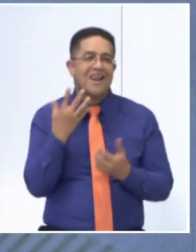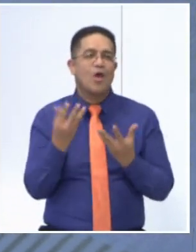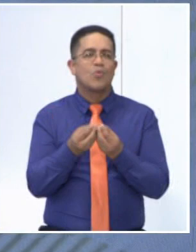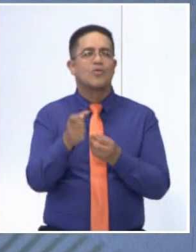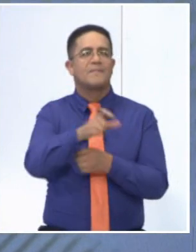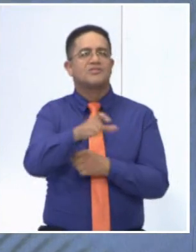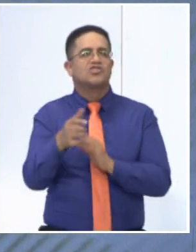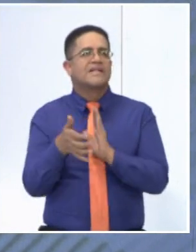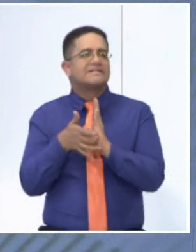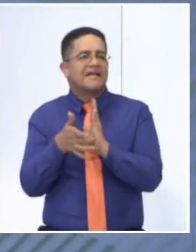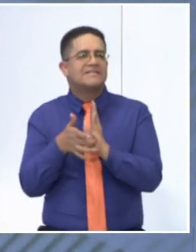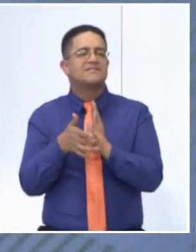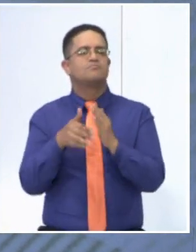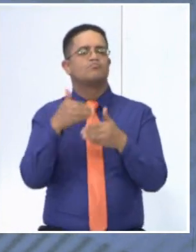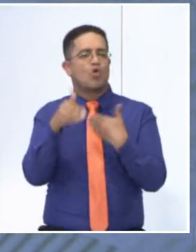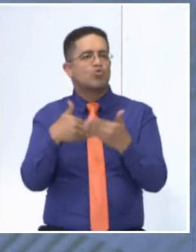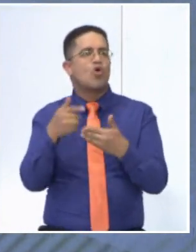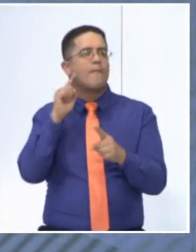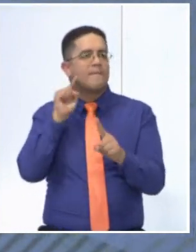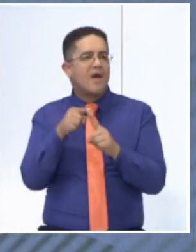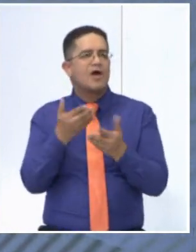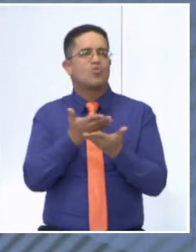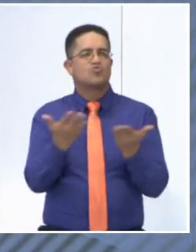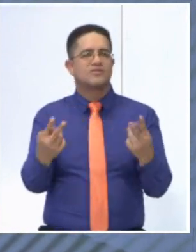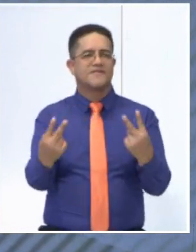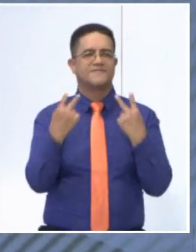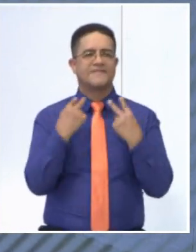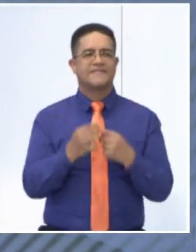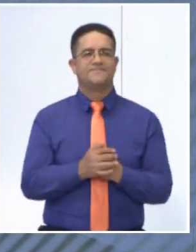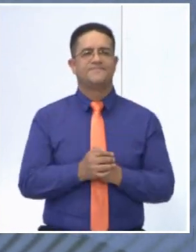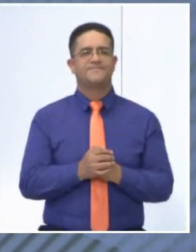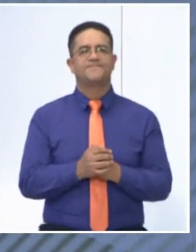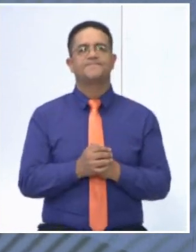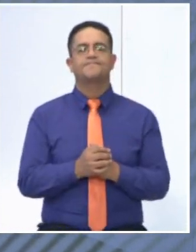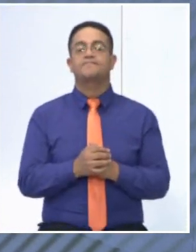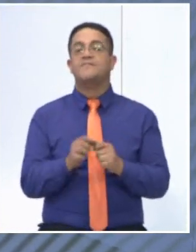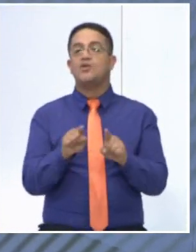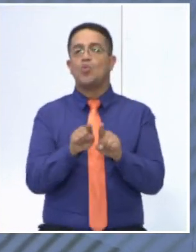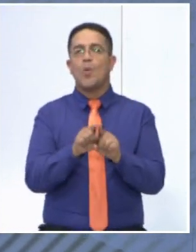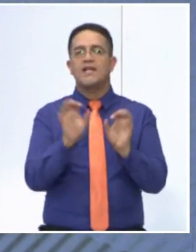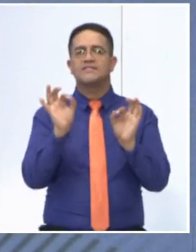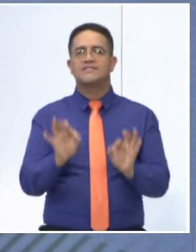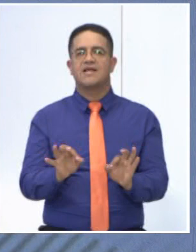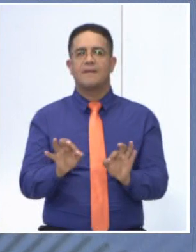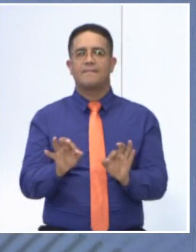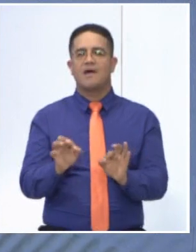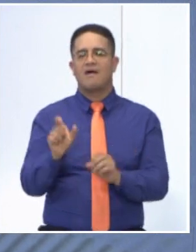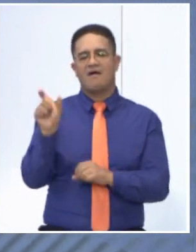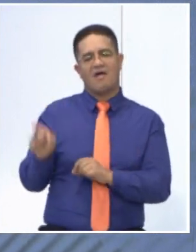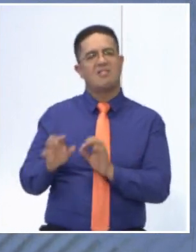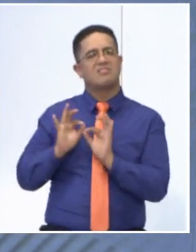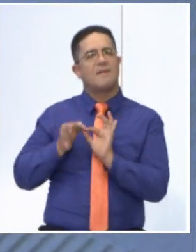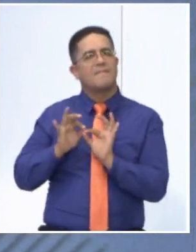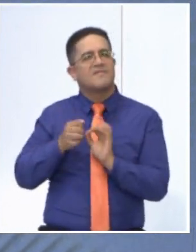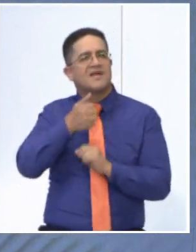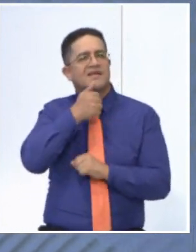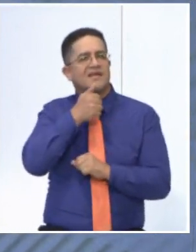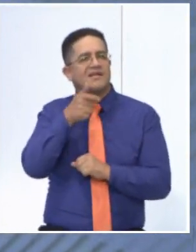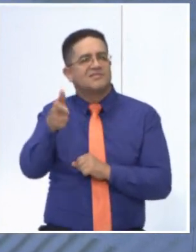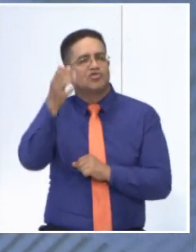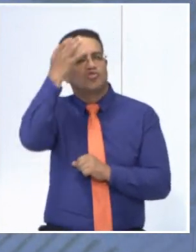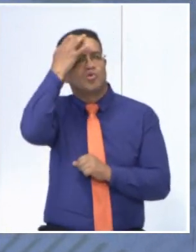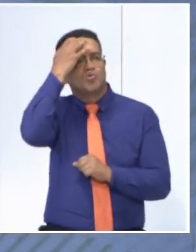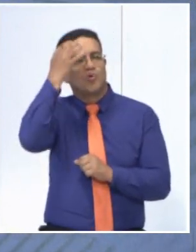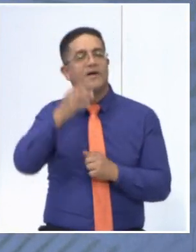el equipo técnico y de producción que hace posible que este espacio llegue hasta sus hogares. Como siempre, en interpretación de lengua de señas, nuestro